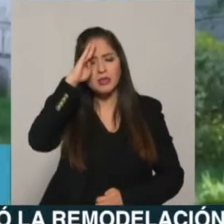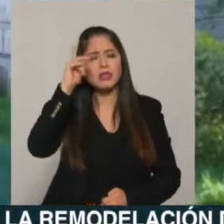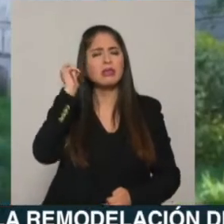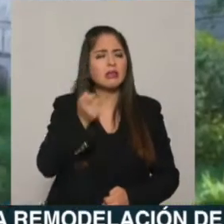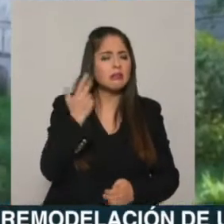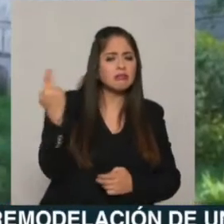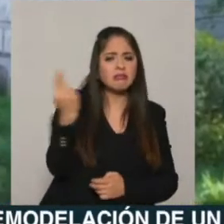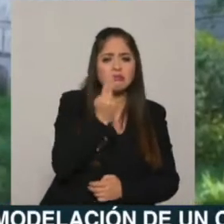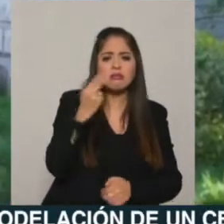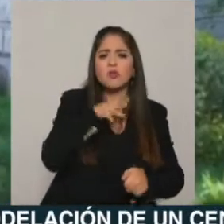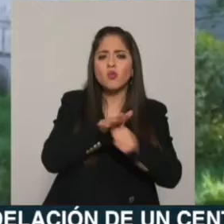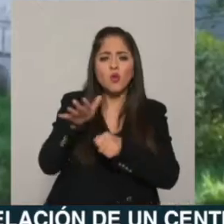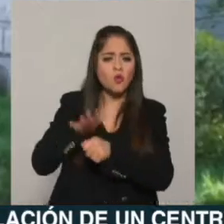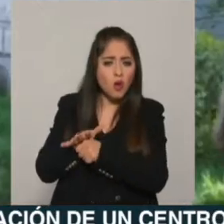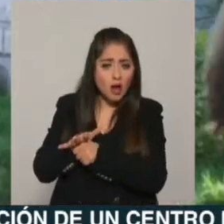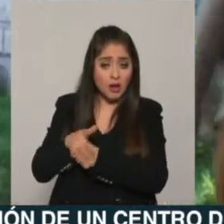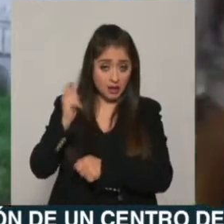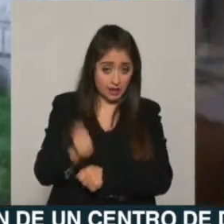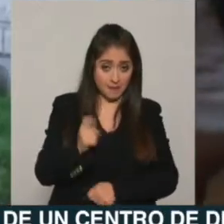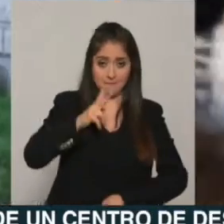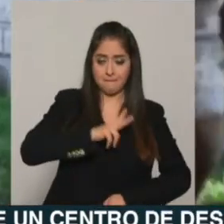qué requiere. Nuestra